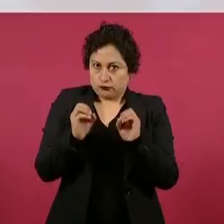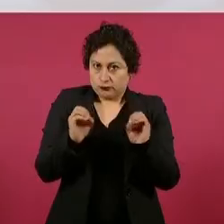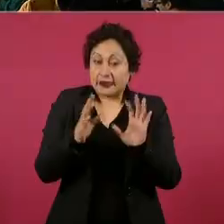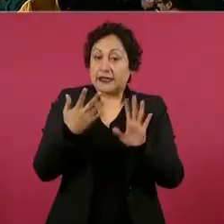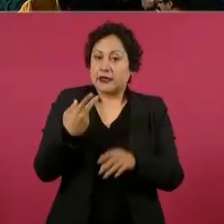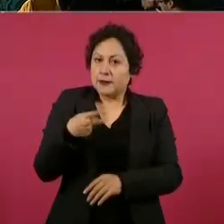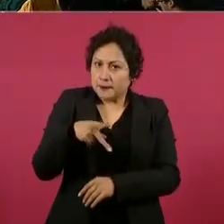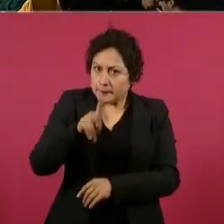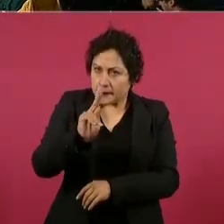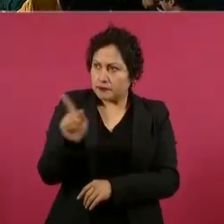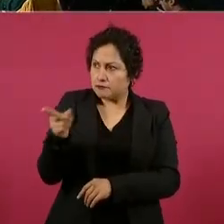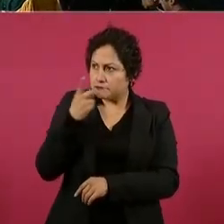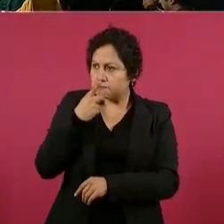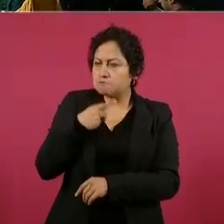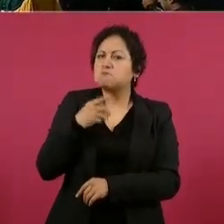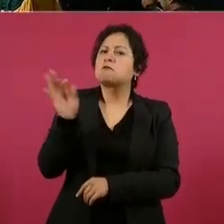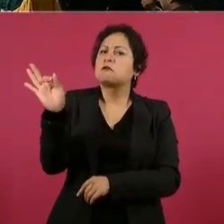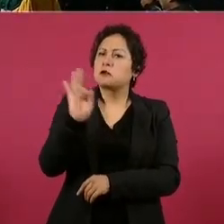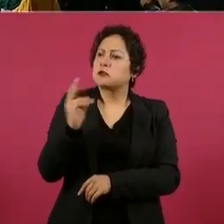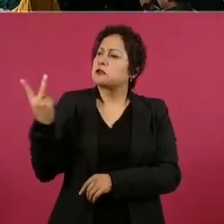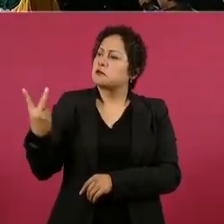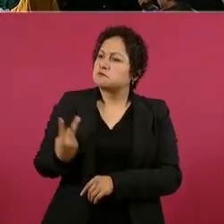sí podamos ir juntos.